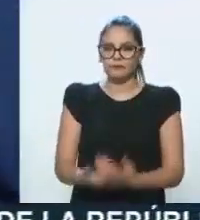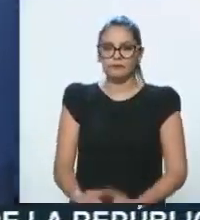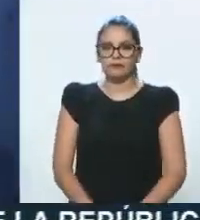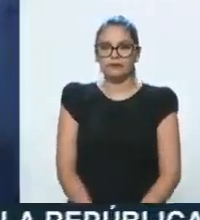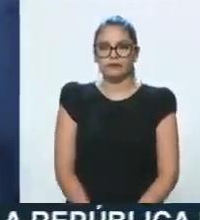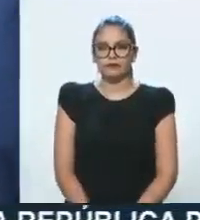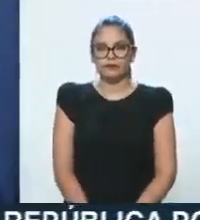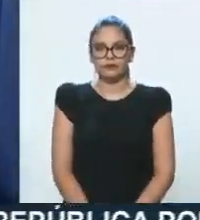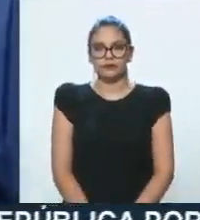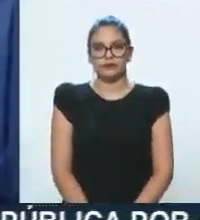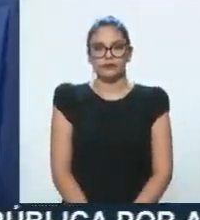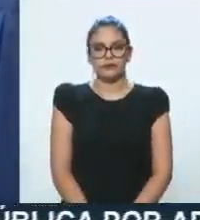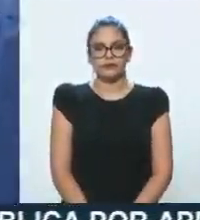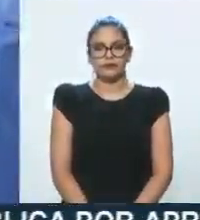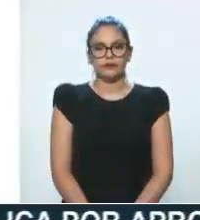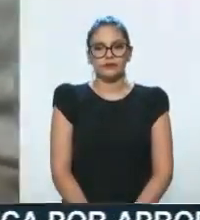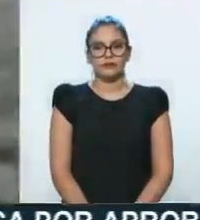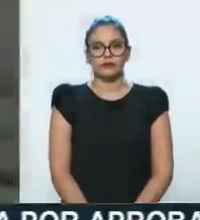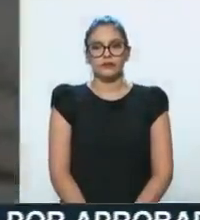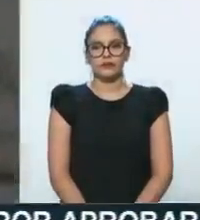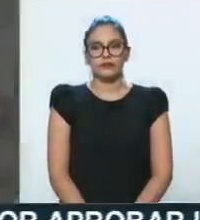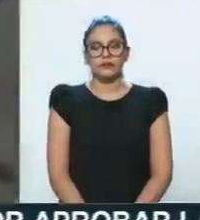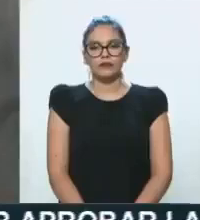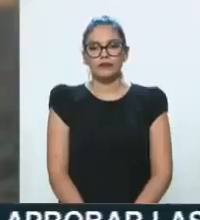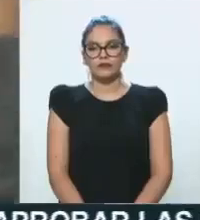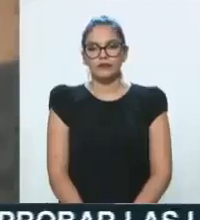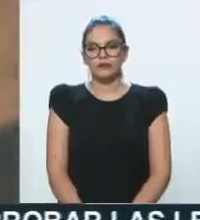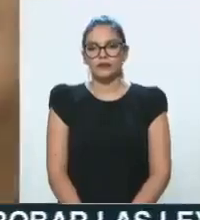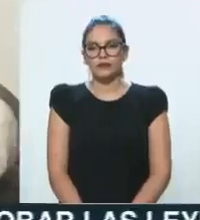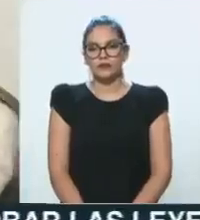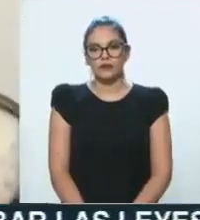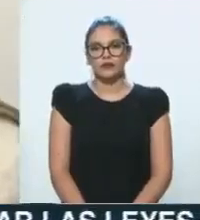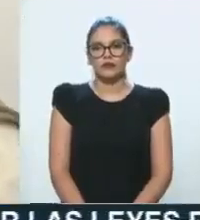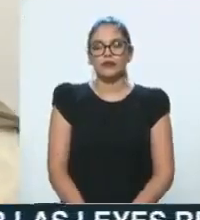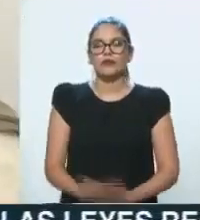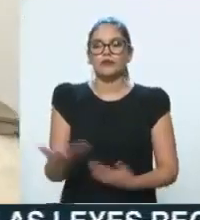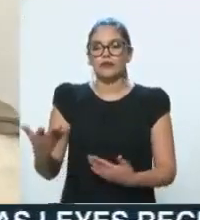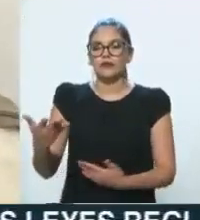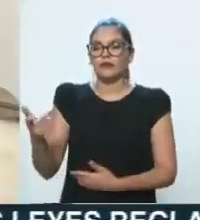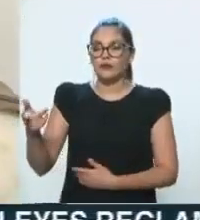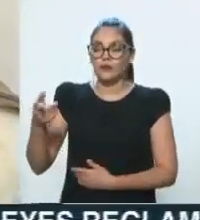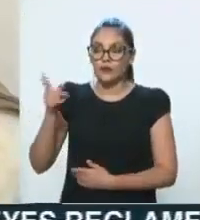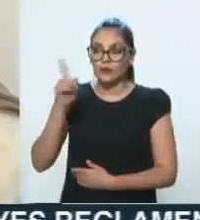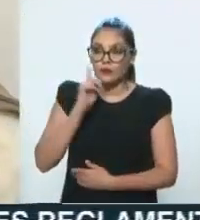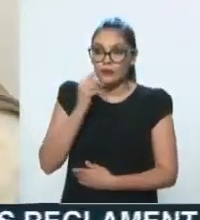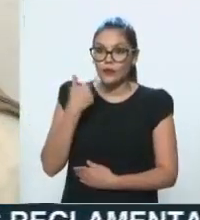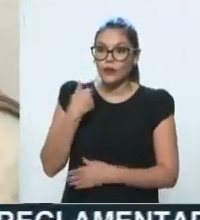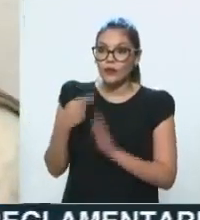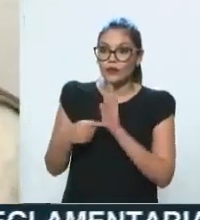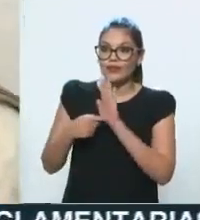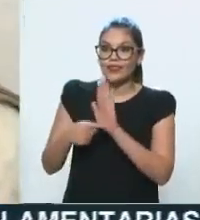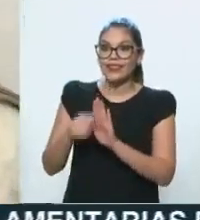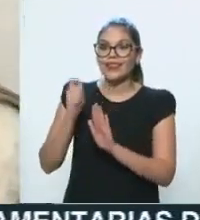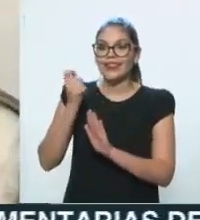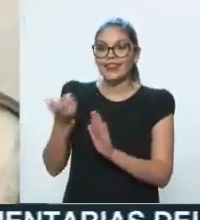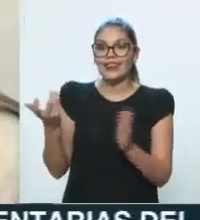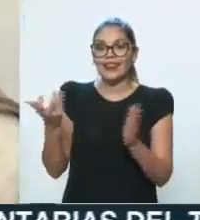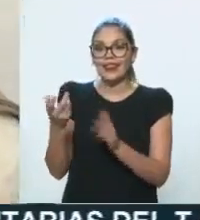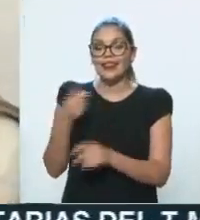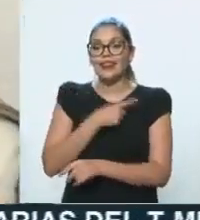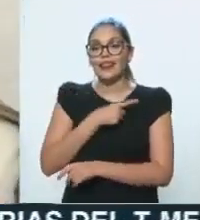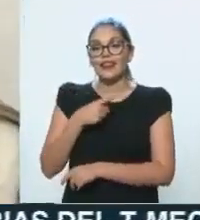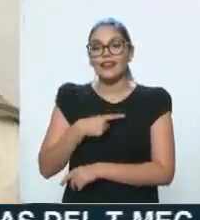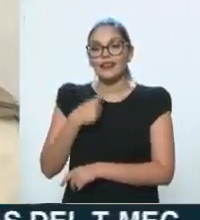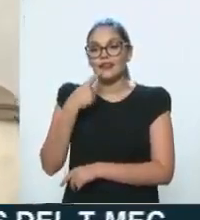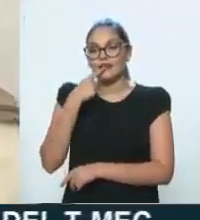Sí. Nayeli. Muy bien, Nayeli. Muy bien, Ana María, mira, lo que te voy a hacer es que ya me he explorado faringio. Me tienes que abrir la